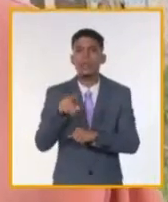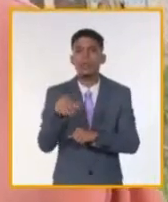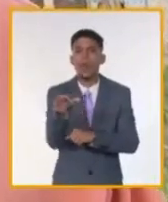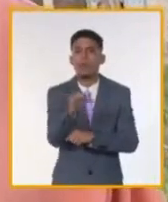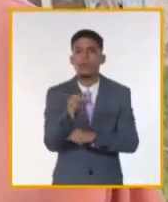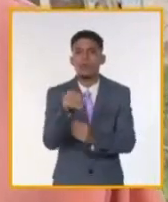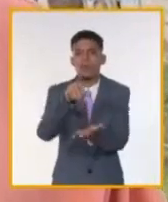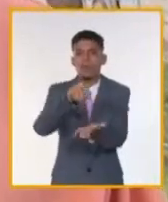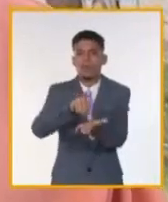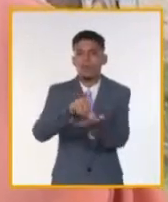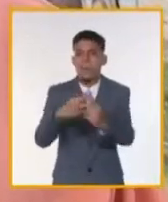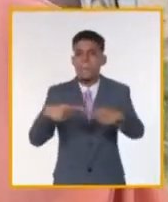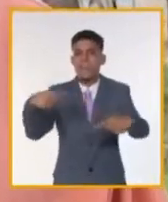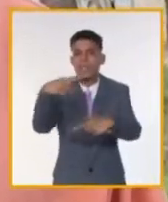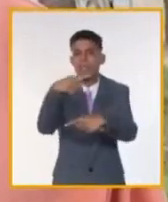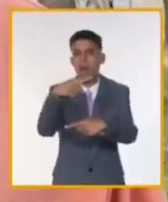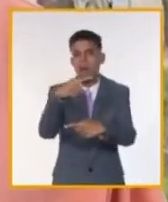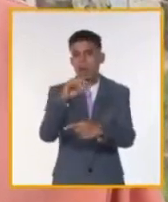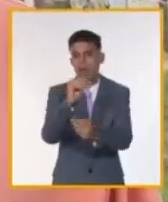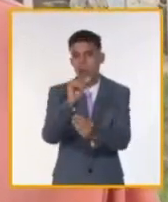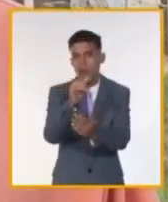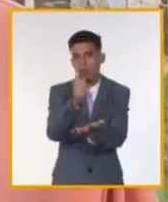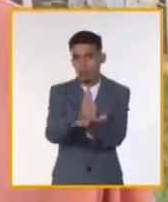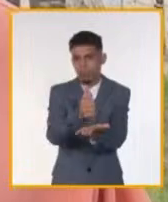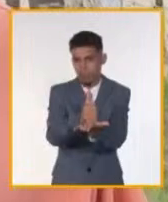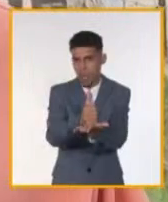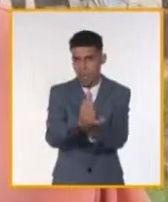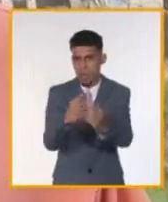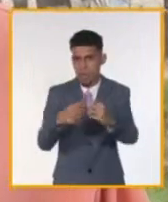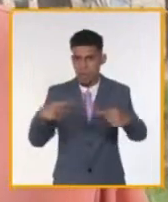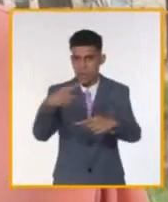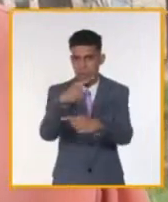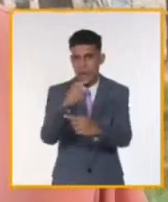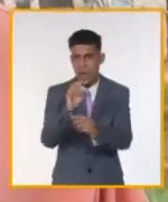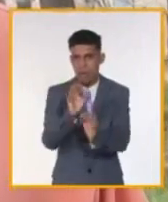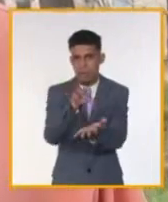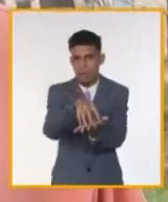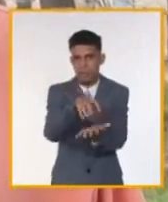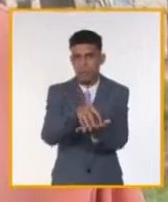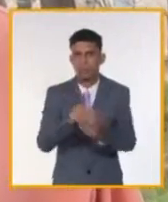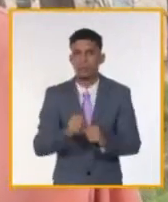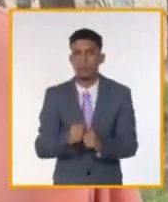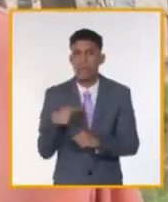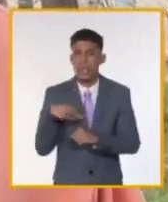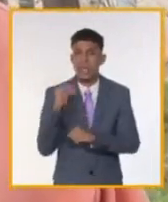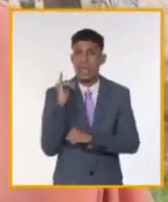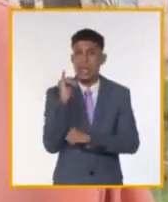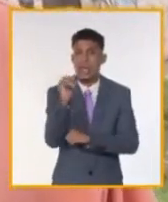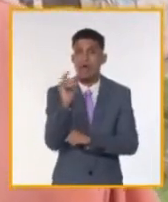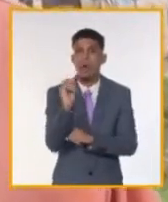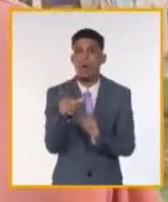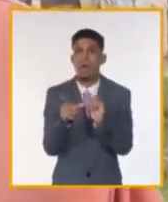a 24 kilómetros, a comprarlos allá, y ya con este punto aquí, las personas aquí de la comunidad,